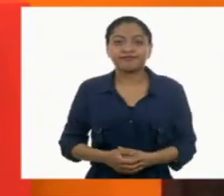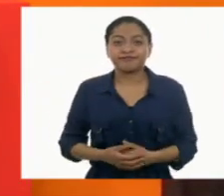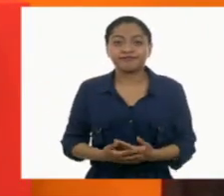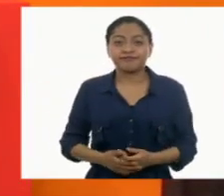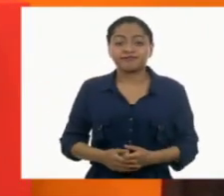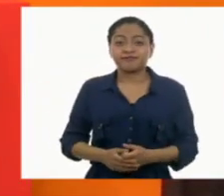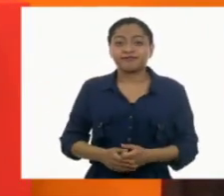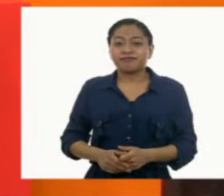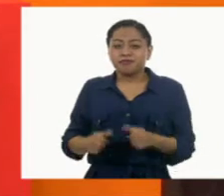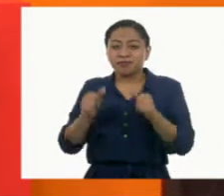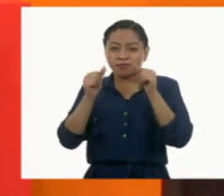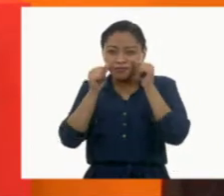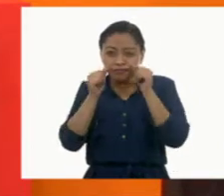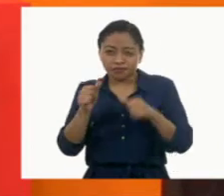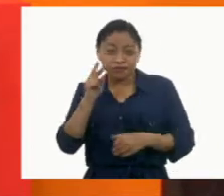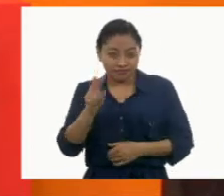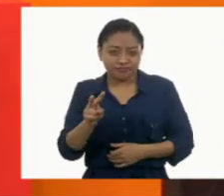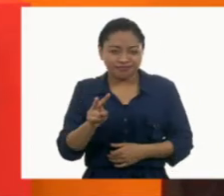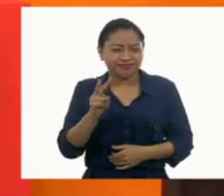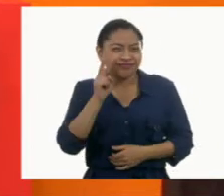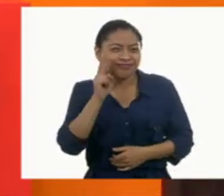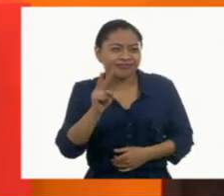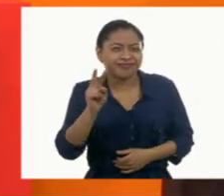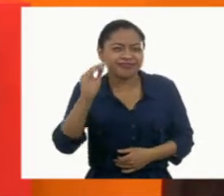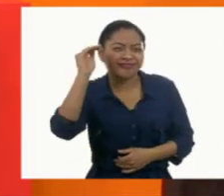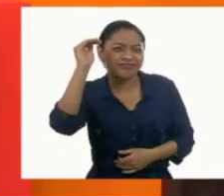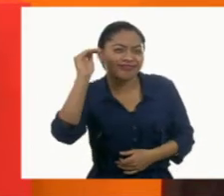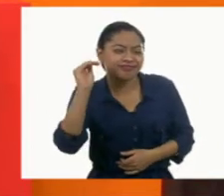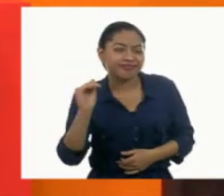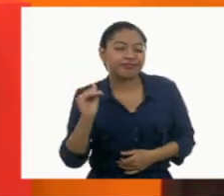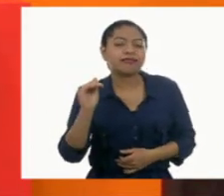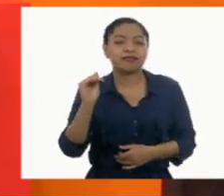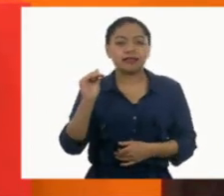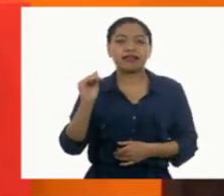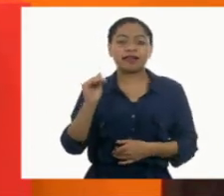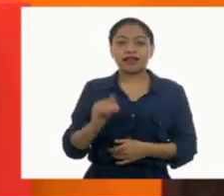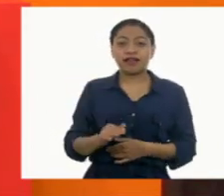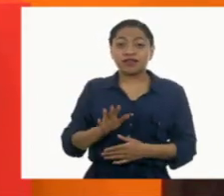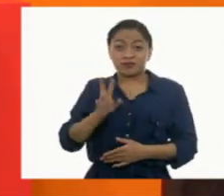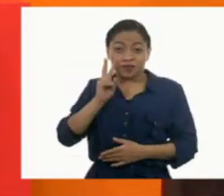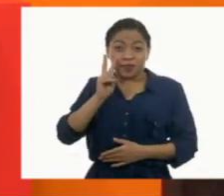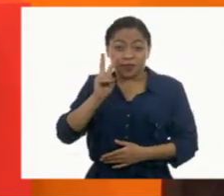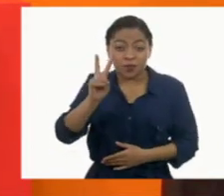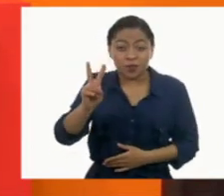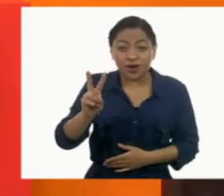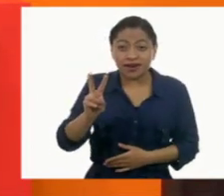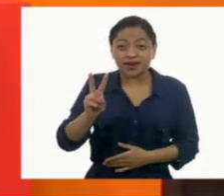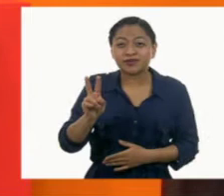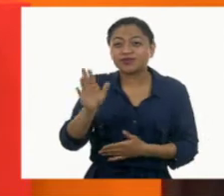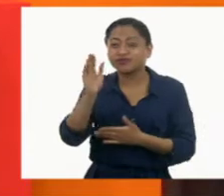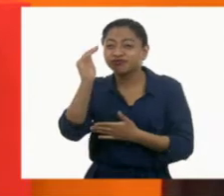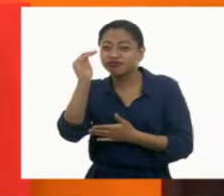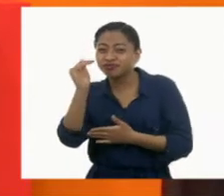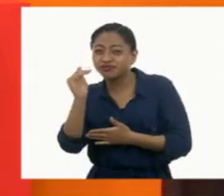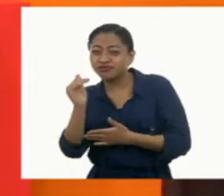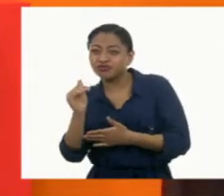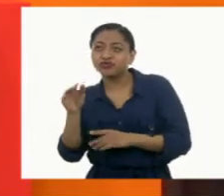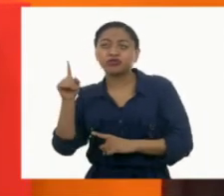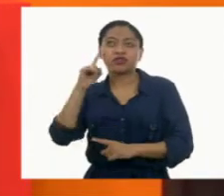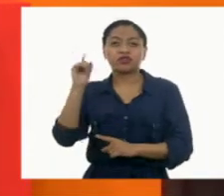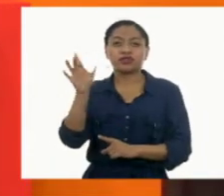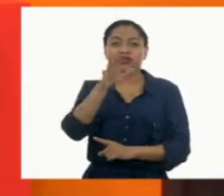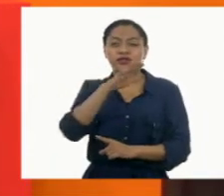La visión baja, por otro lado, es una condición en donde está limitada parcialmente la agudeza visual y o el campo